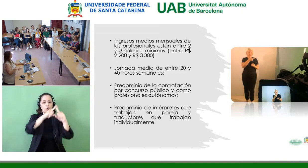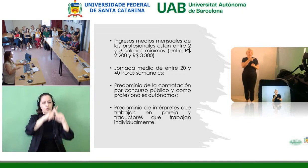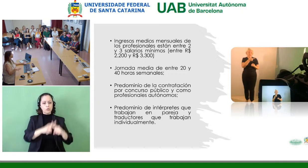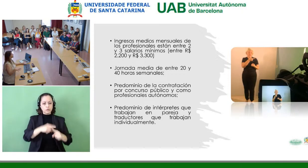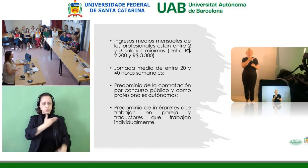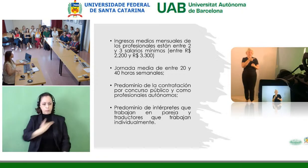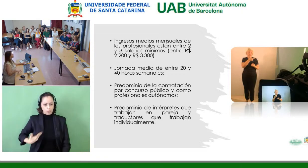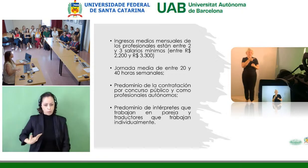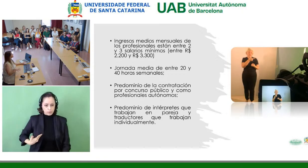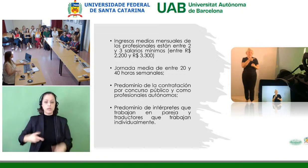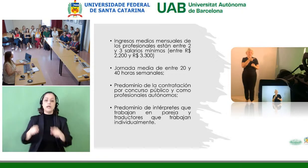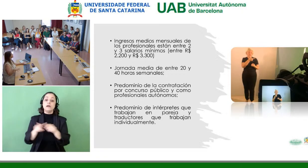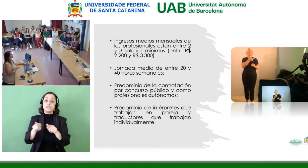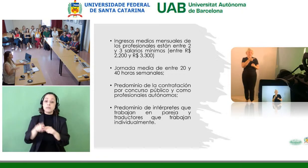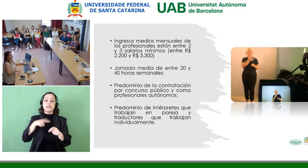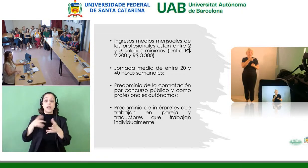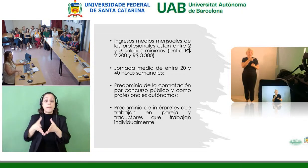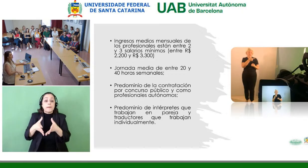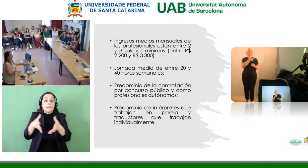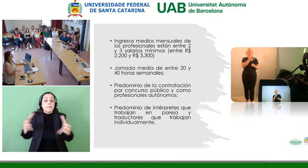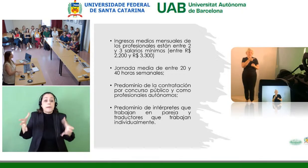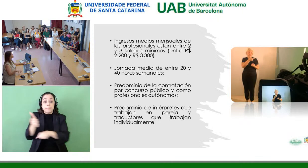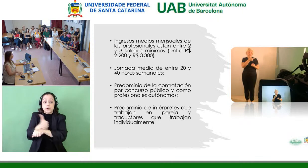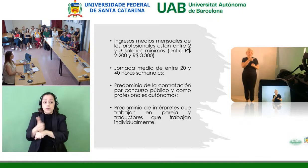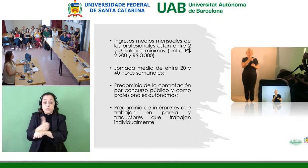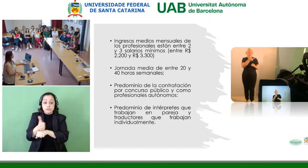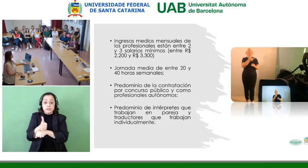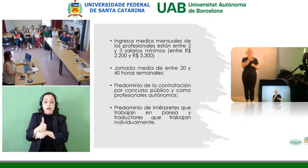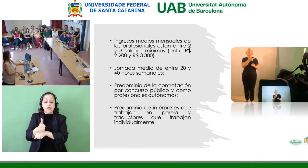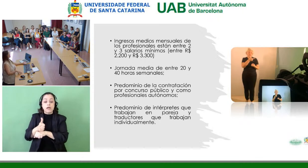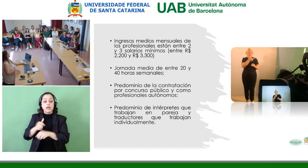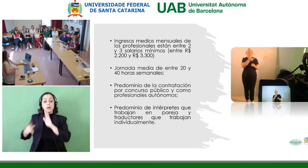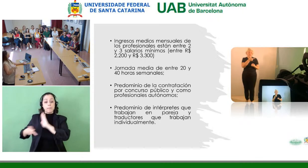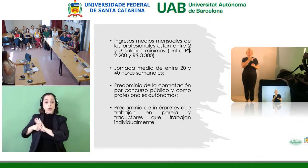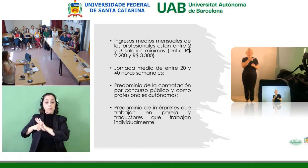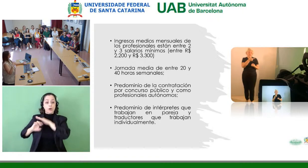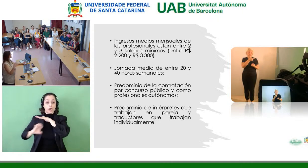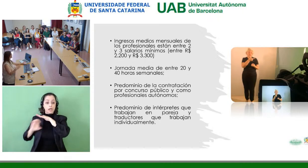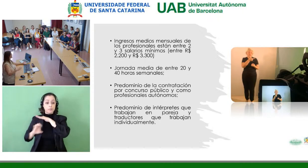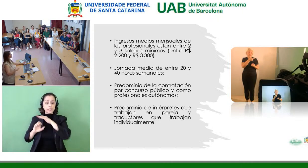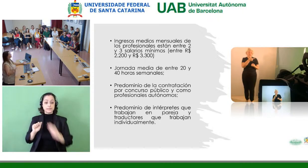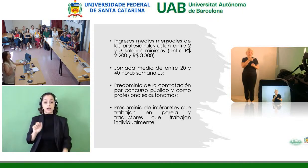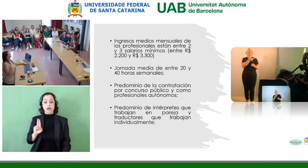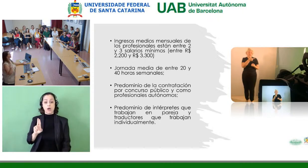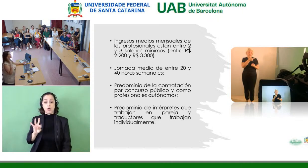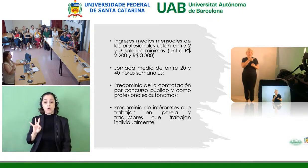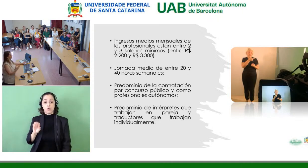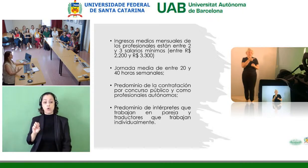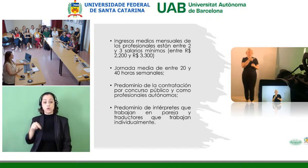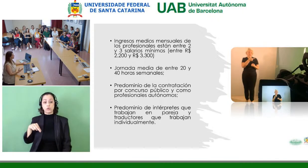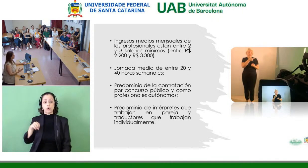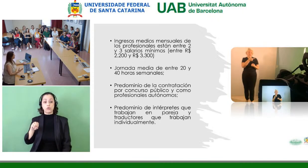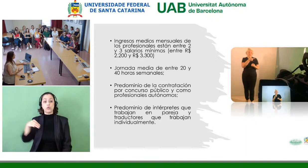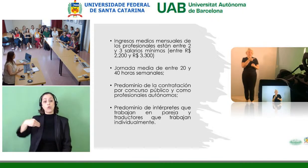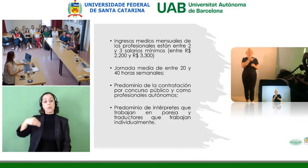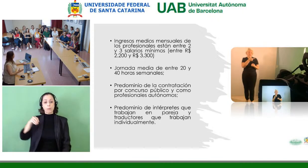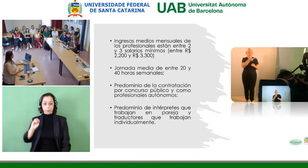crecimiento muy grande de profesionales que trabajan como autónomos, o sea que están empezando a tener sus